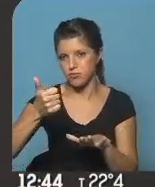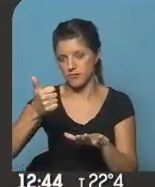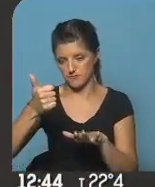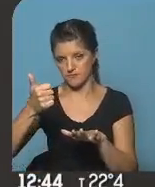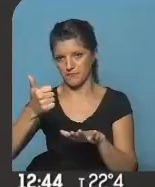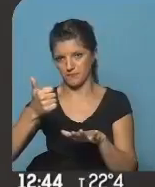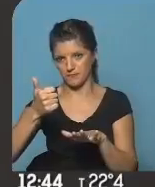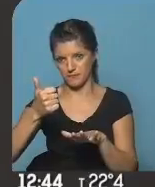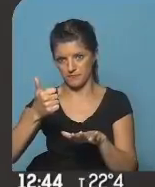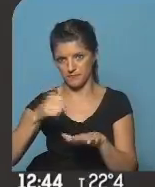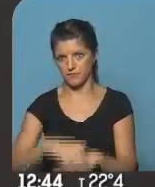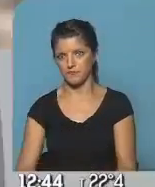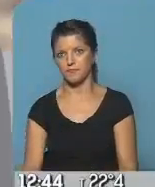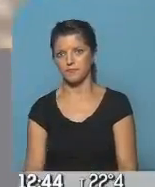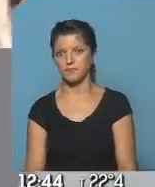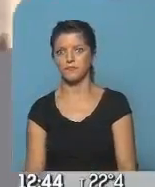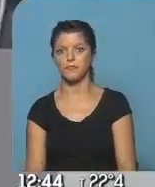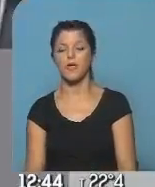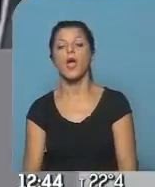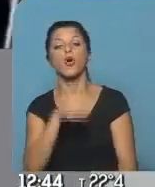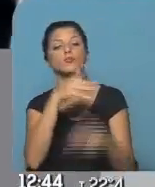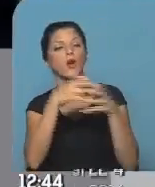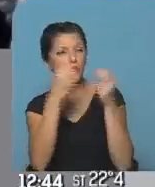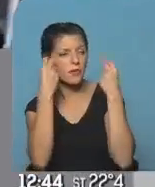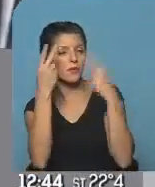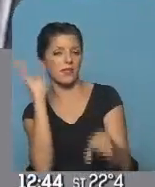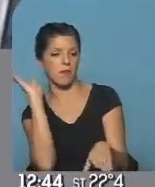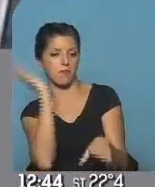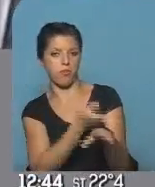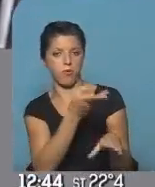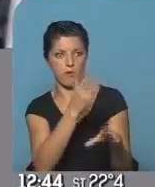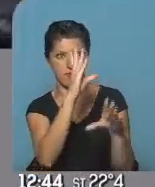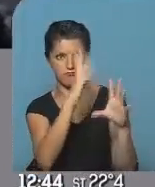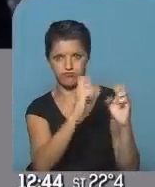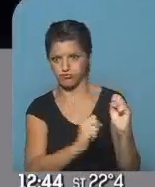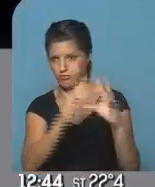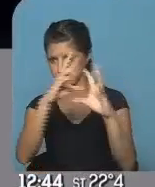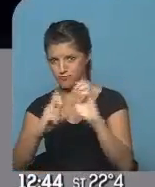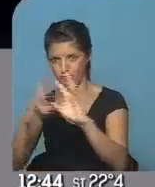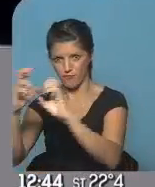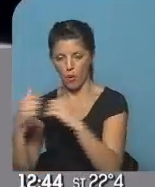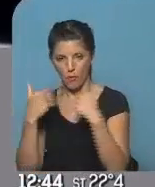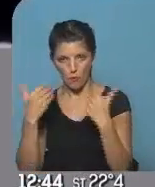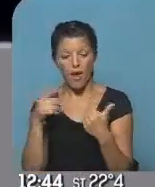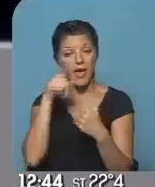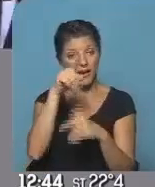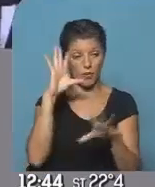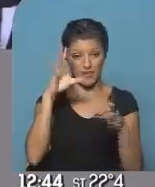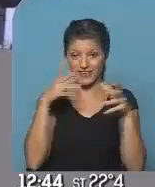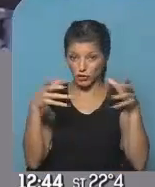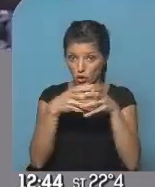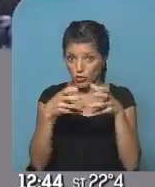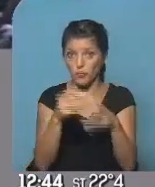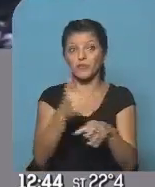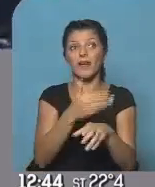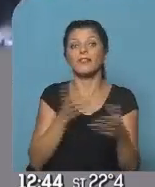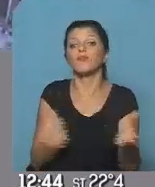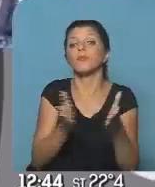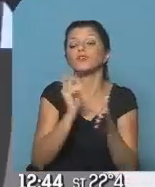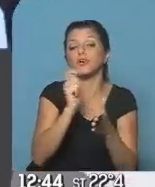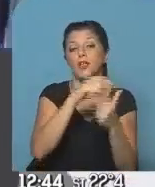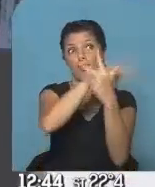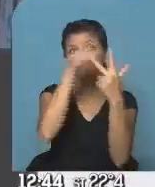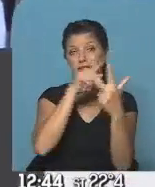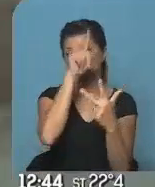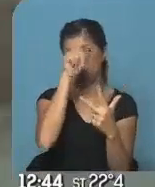otras, los elementos rebeldes que ha enfrentado y que en algunos casos han sido fomentados también por Occidente. El problema es cómo va a reconstruirse El Siria.